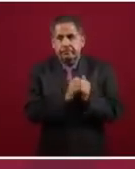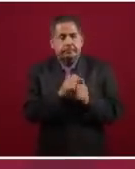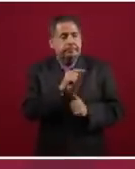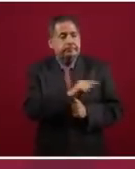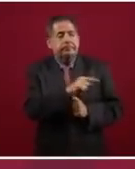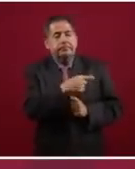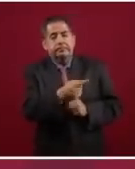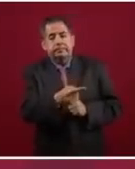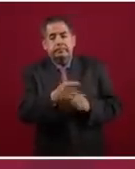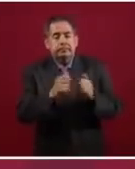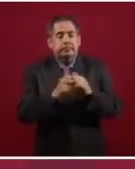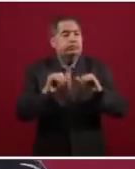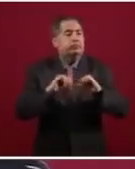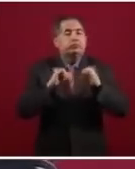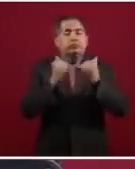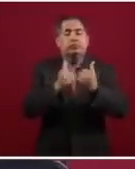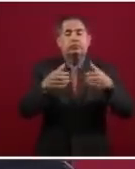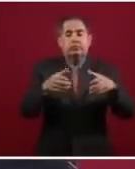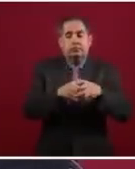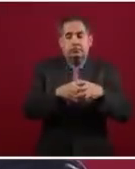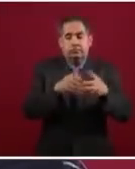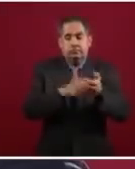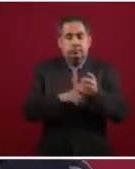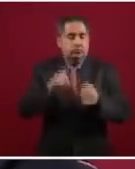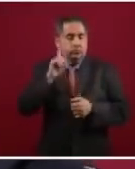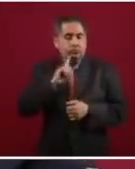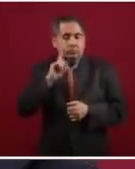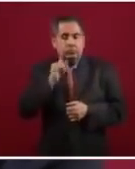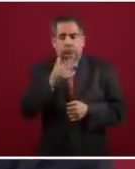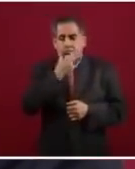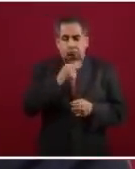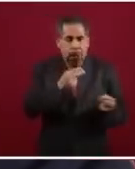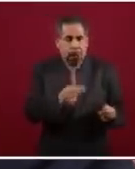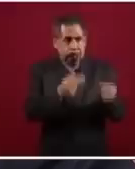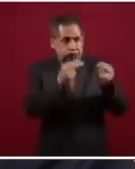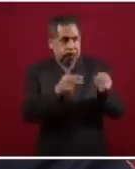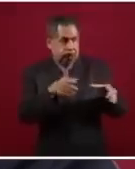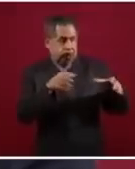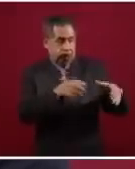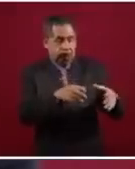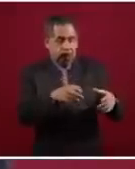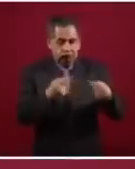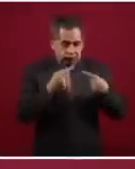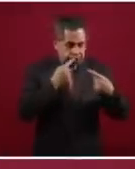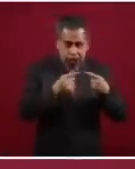con la Asociación de Mujeres y Hombres de Negocios